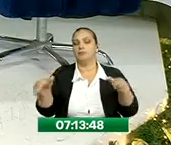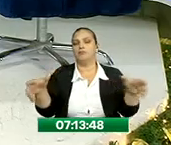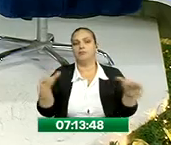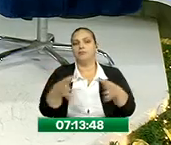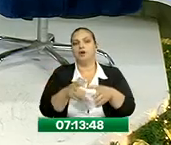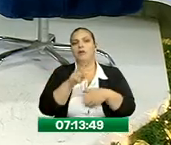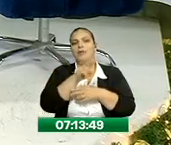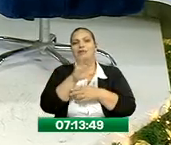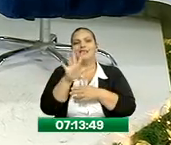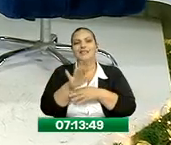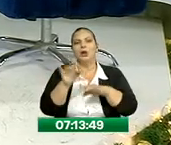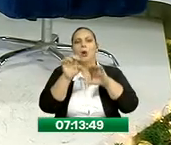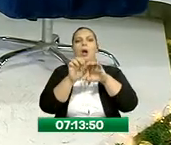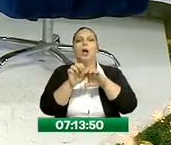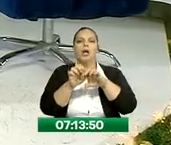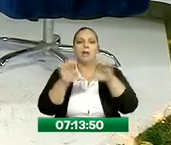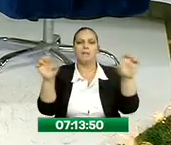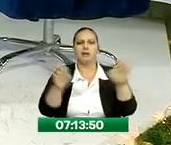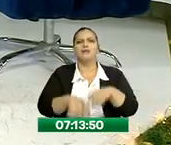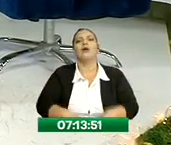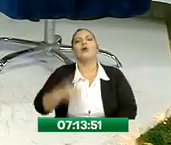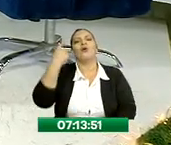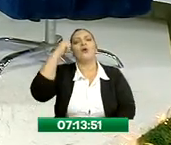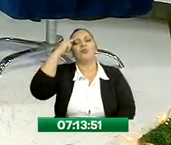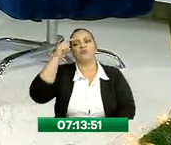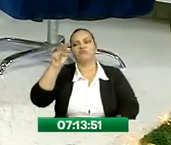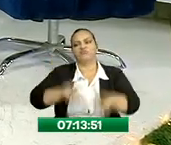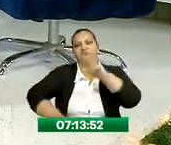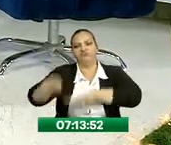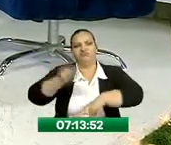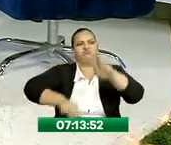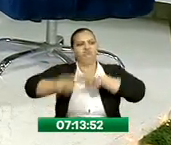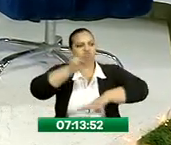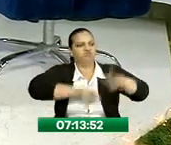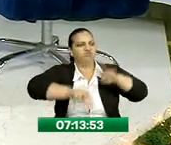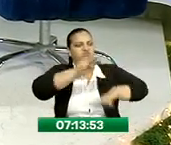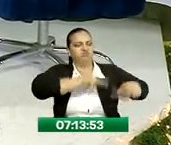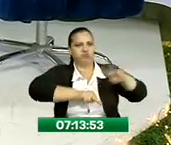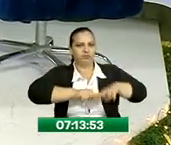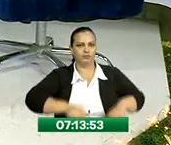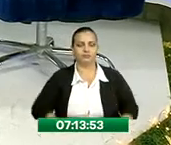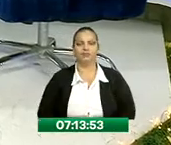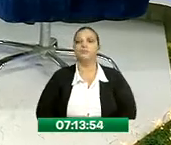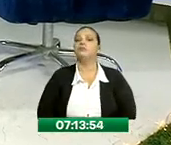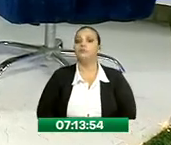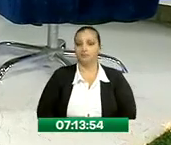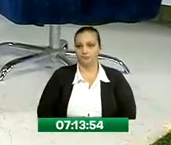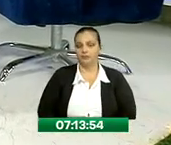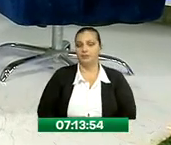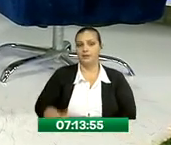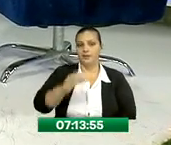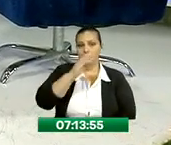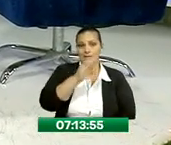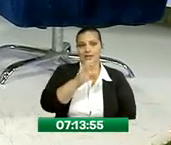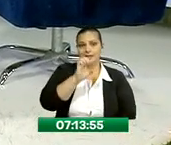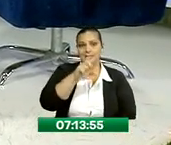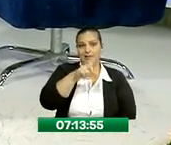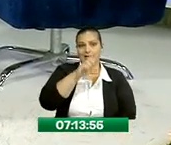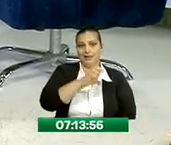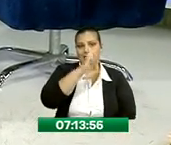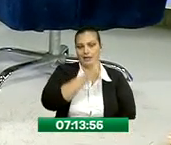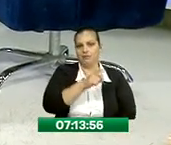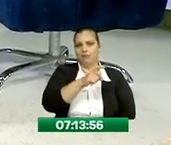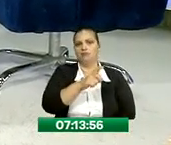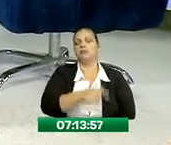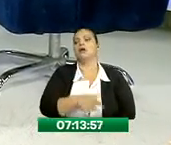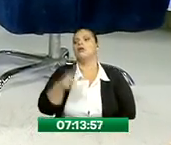Bien, es una intervención total. Total, de las dos cabezas, CELEC y CENEL. Y ya me voy a referir por qué dispuse la intervención